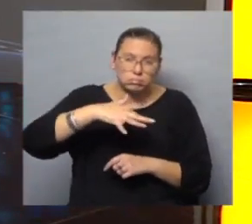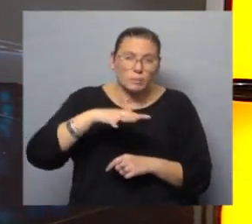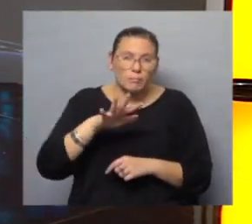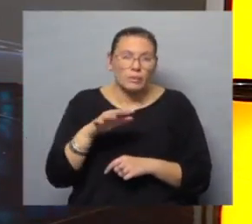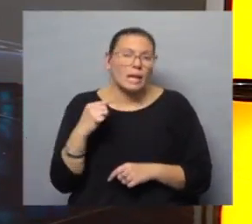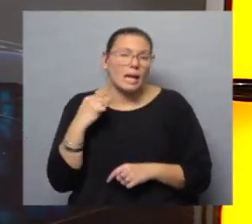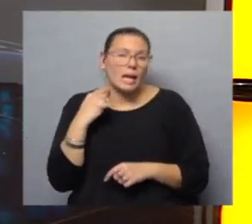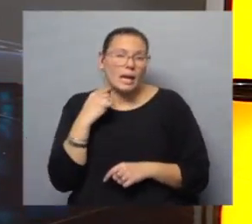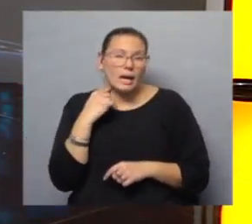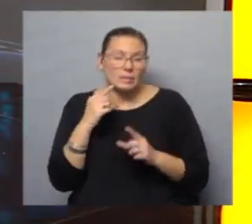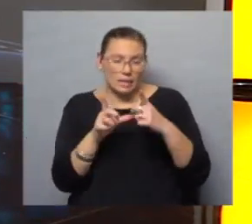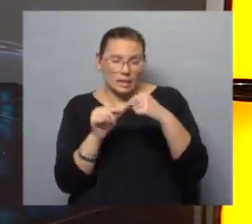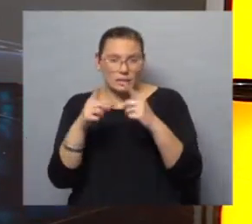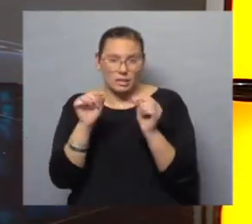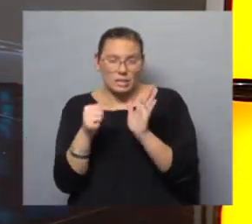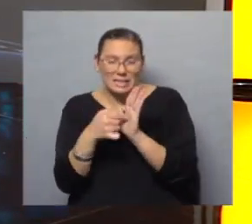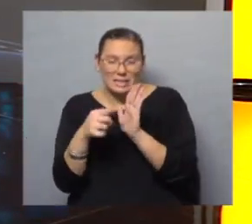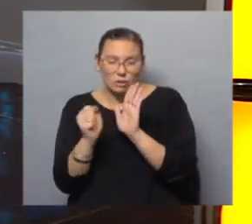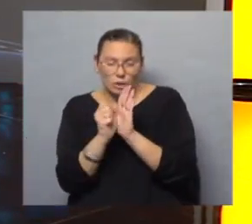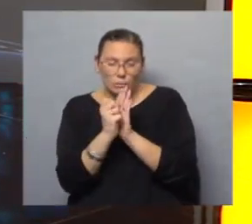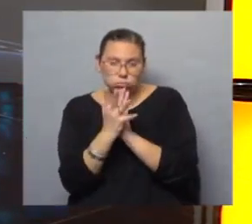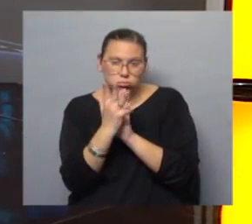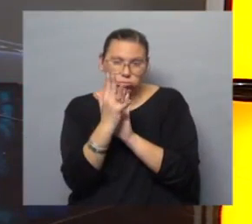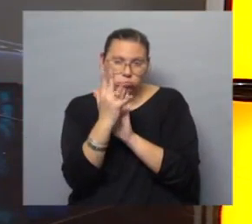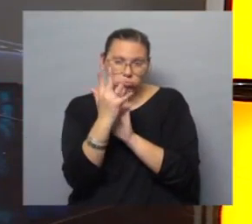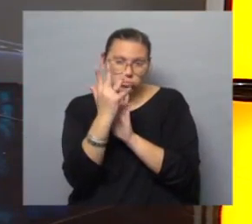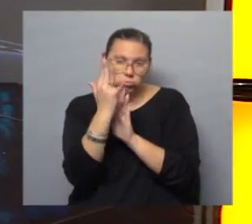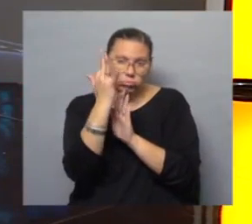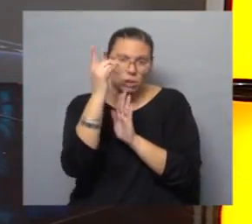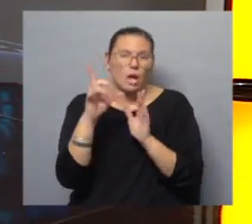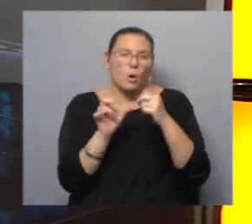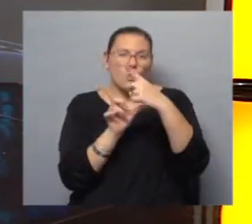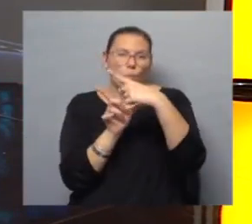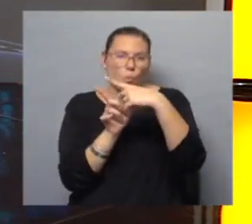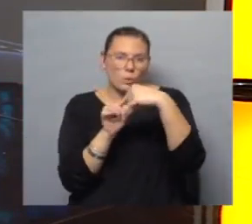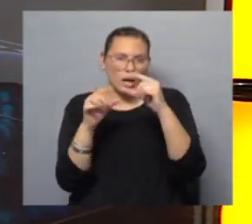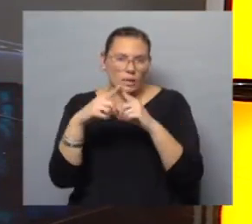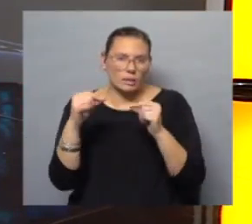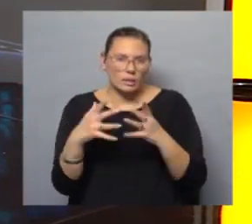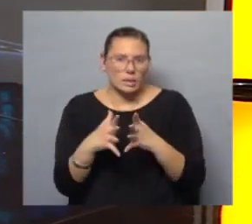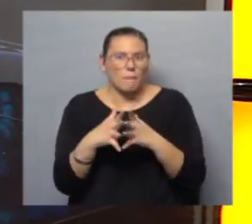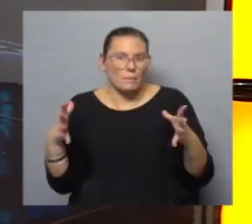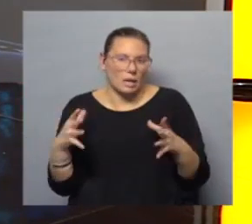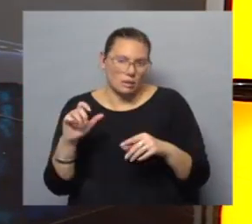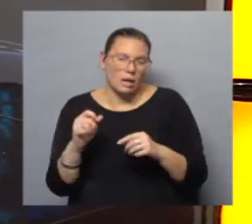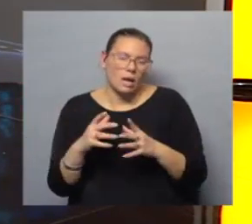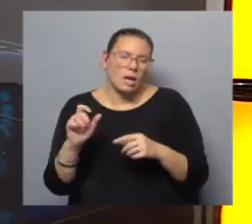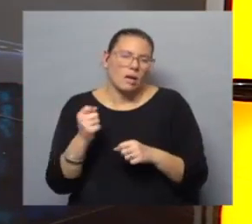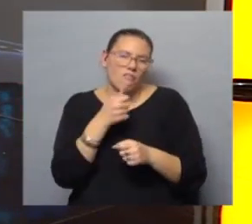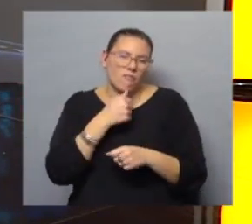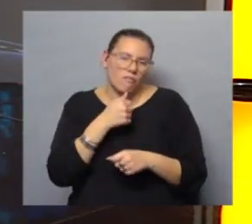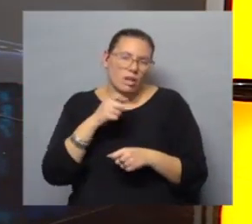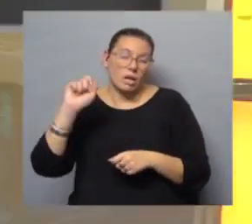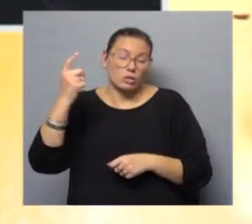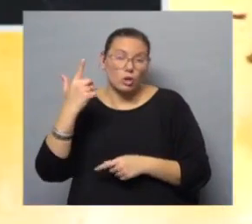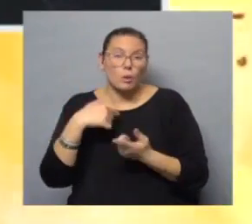gas que emitió esa estrella que estaba en el centro, una estrella una edad mucho mayor a la del Sol, pero